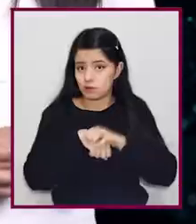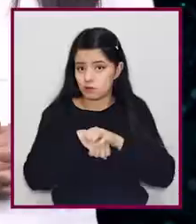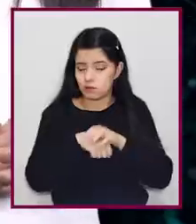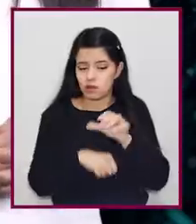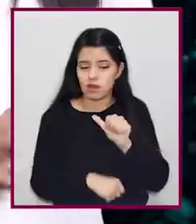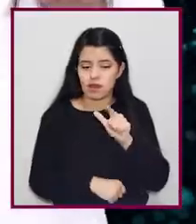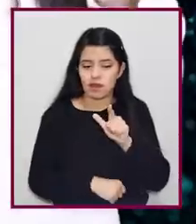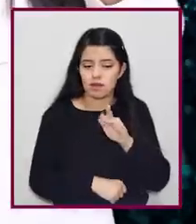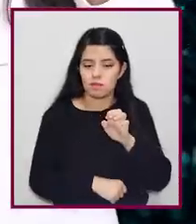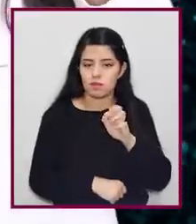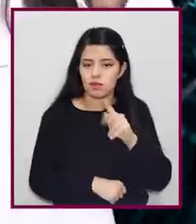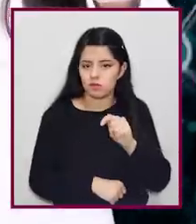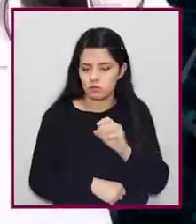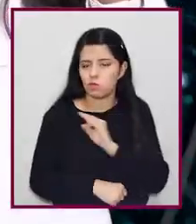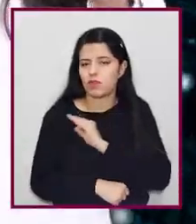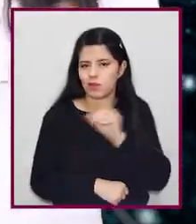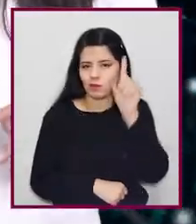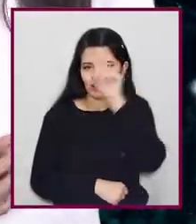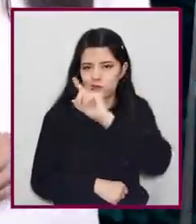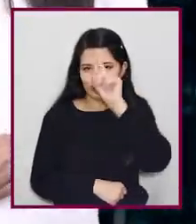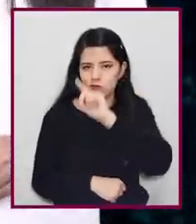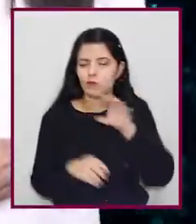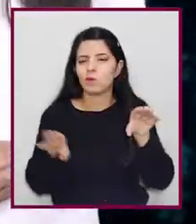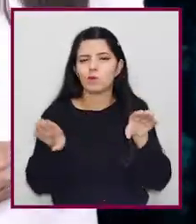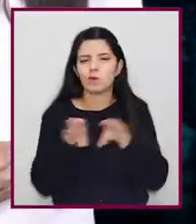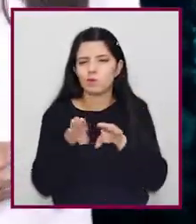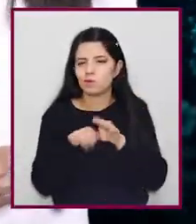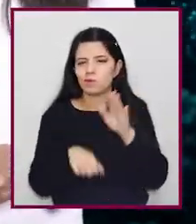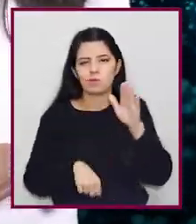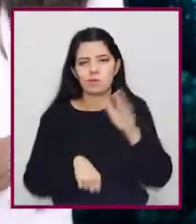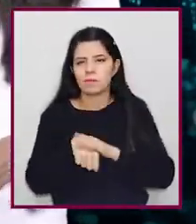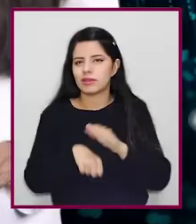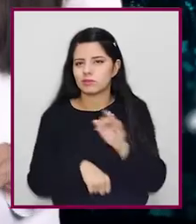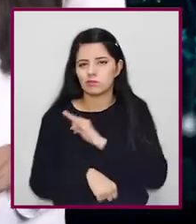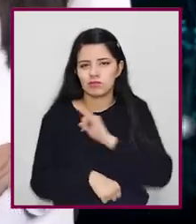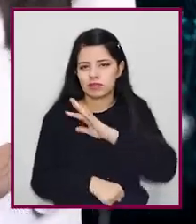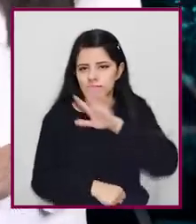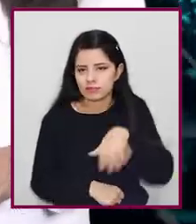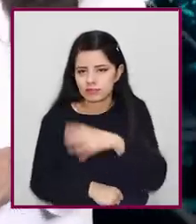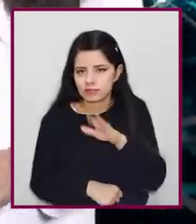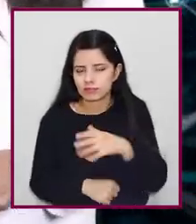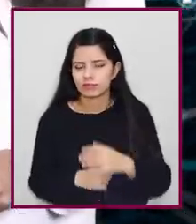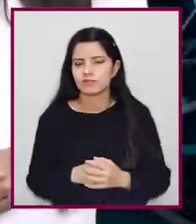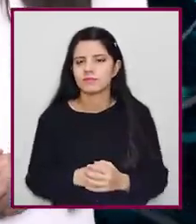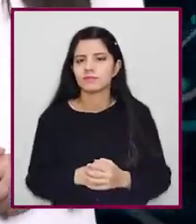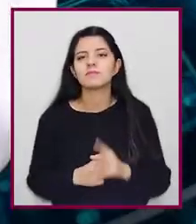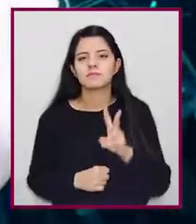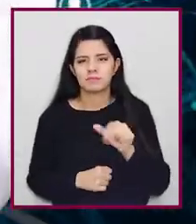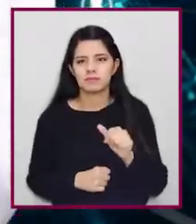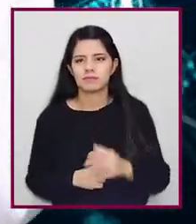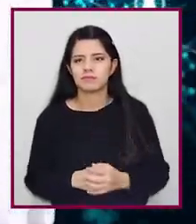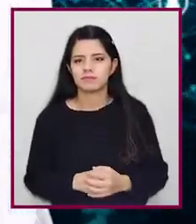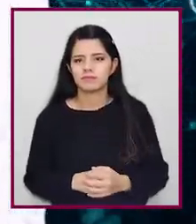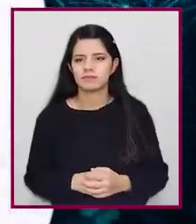Candiani para que nos dé unos consejos de cómo potenciar nuestras búsquedas de Google? ¡Órale, pues!